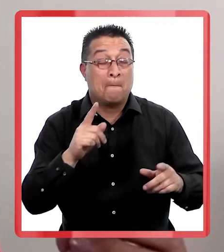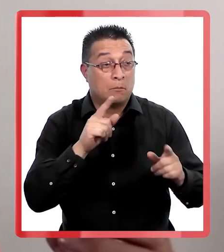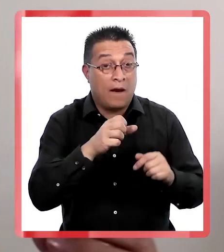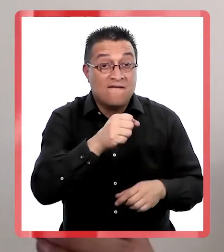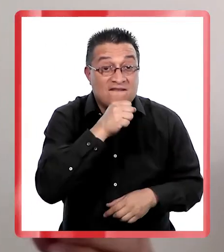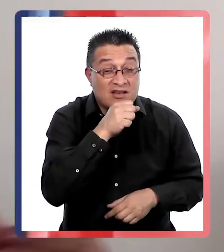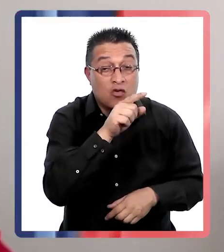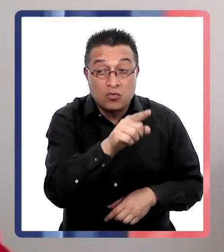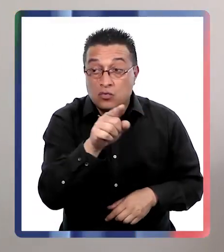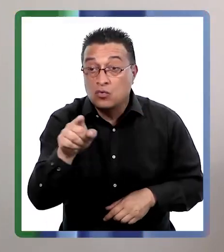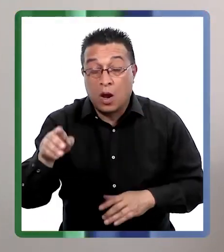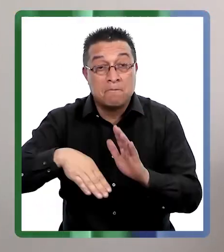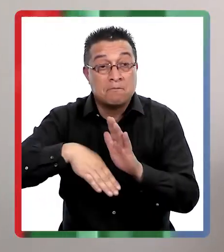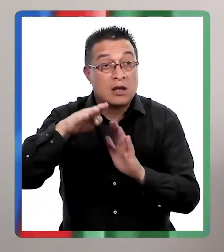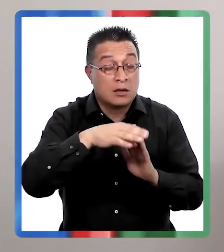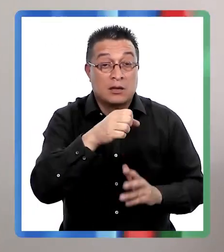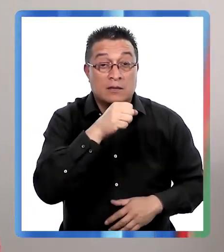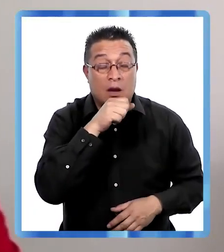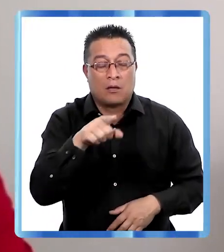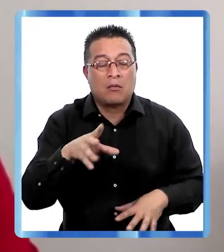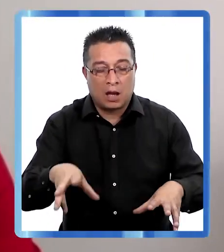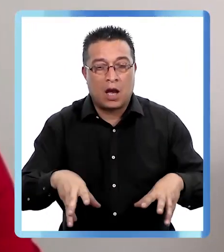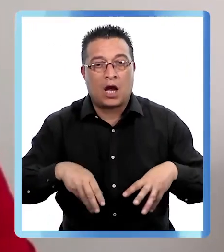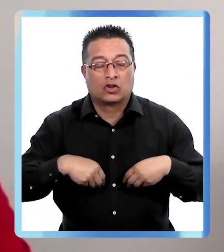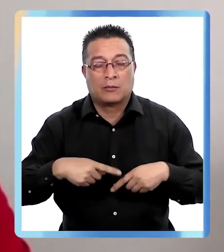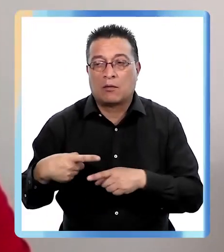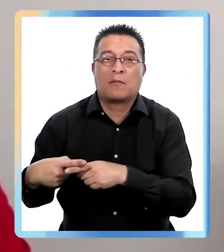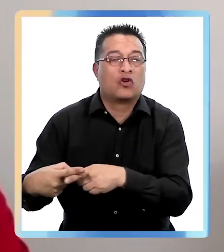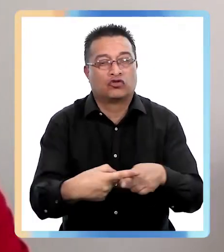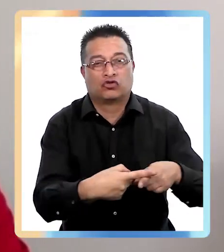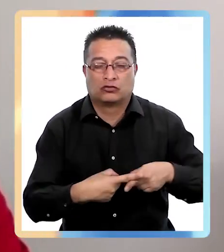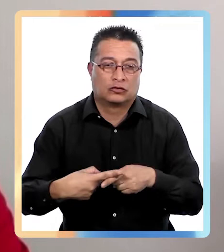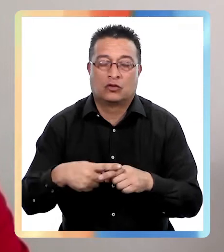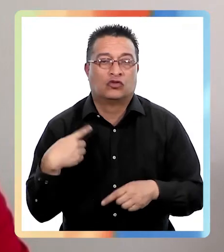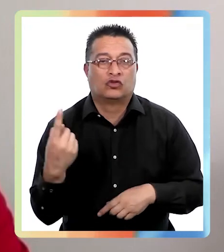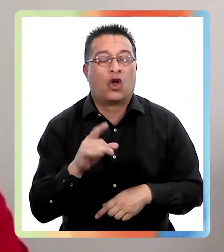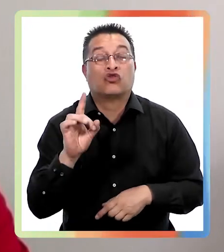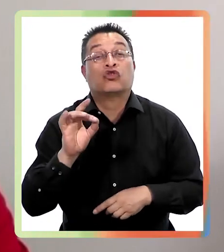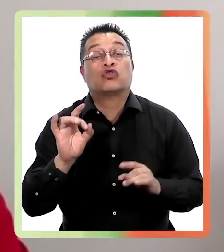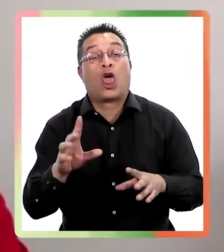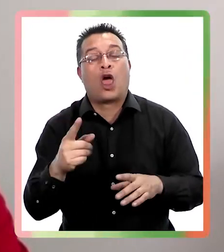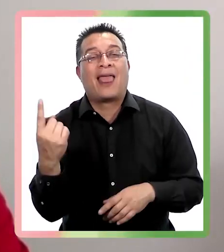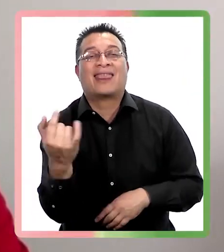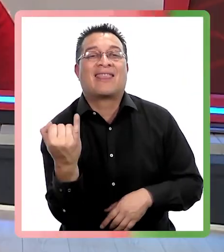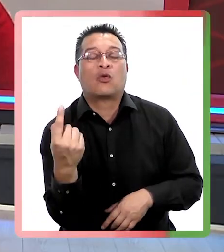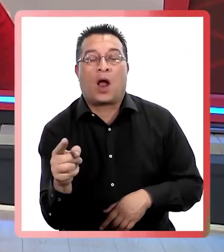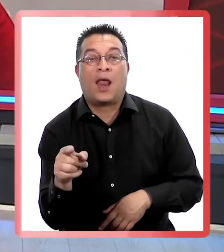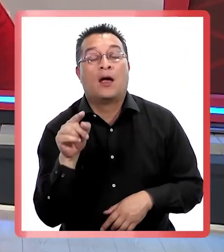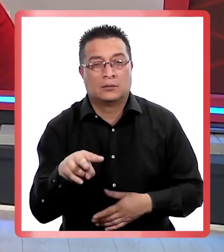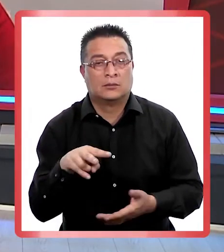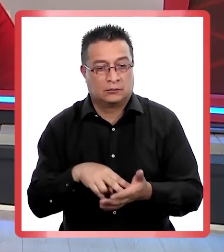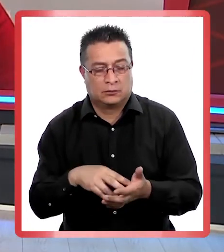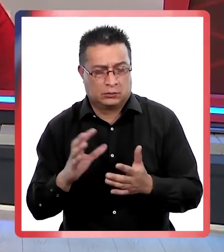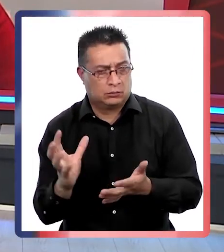envejecimiento a que se ven expuestas las personas mayores sean asumidas desde el colectivo y no solamente desde una lógica individual. Así que esperamos